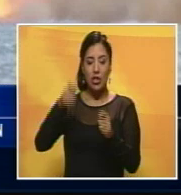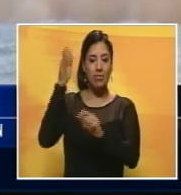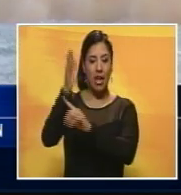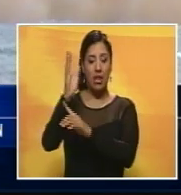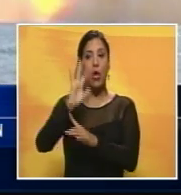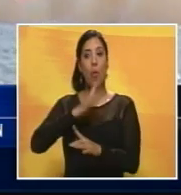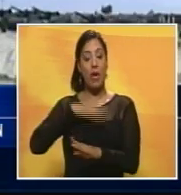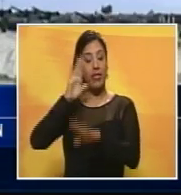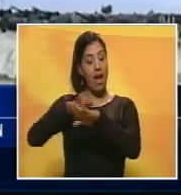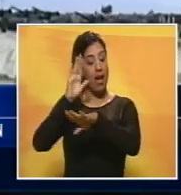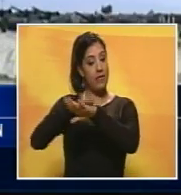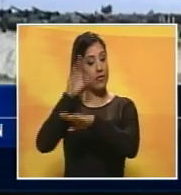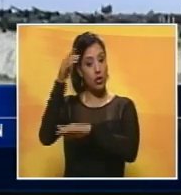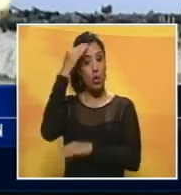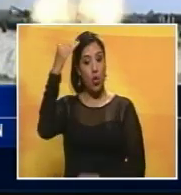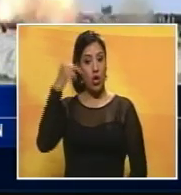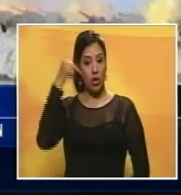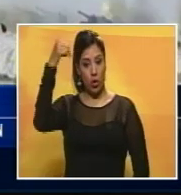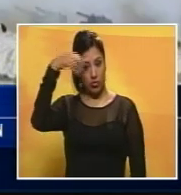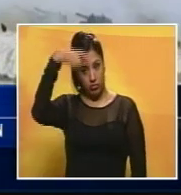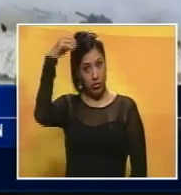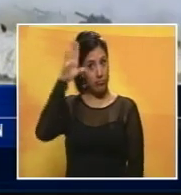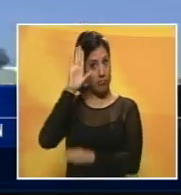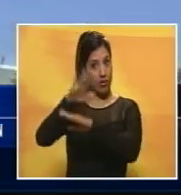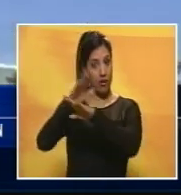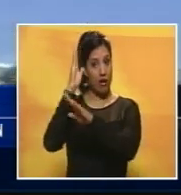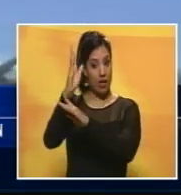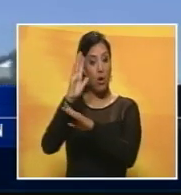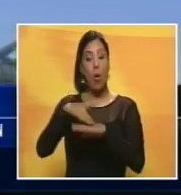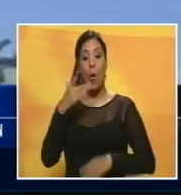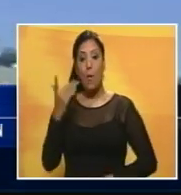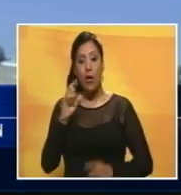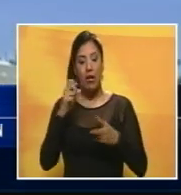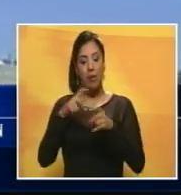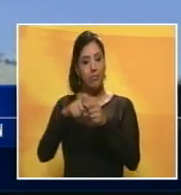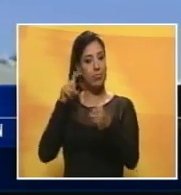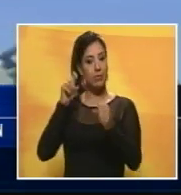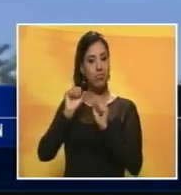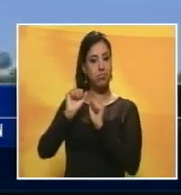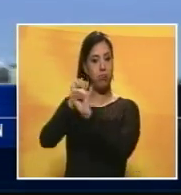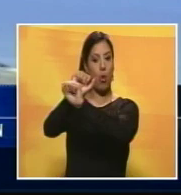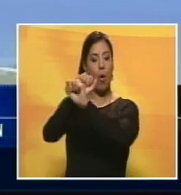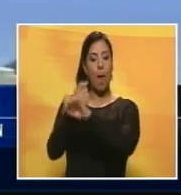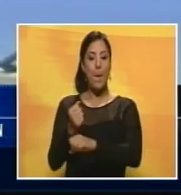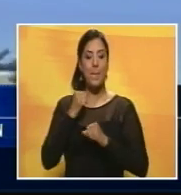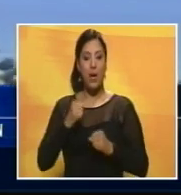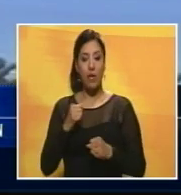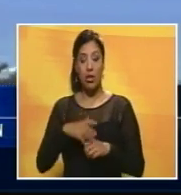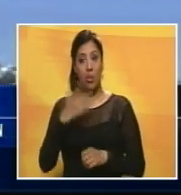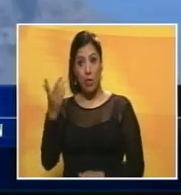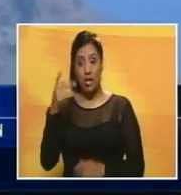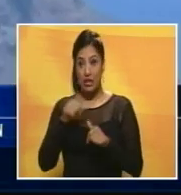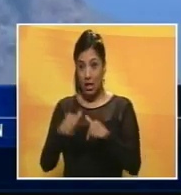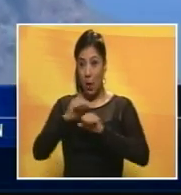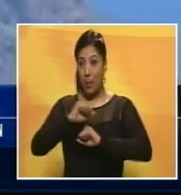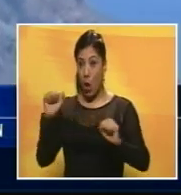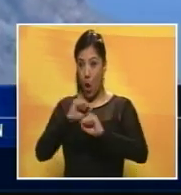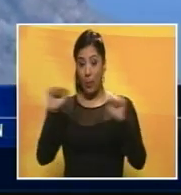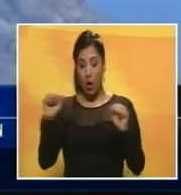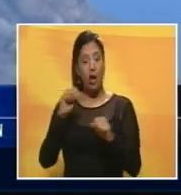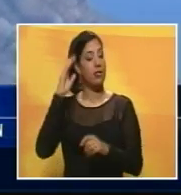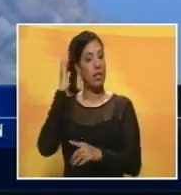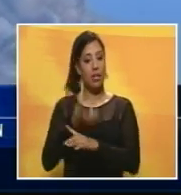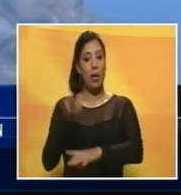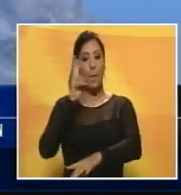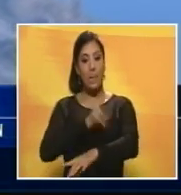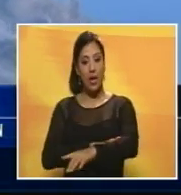suponen una advertencia a Corea del Norte, nación que se enfrenta a un aislamiento aún mayor en caso de continuar con sus programas